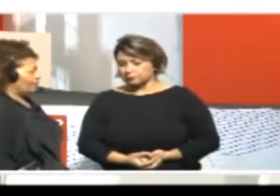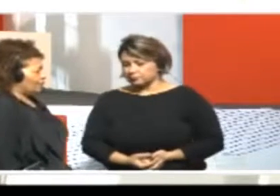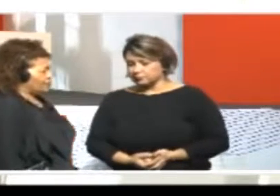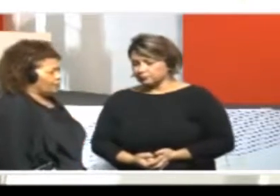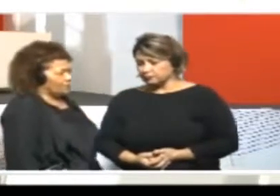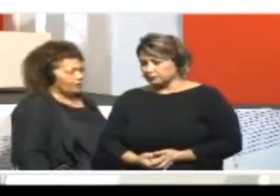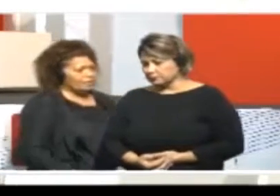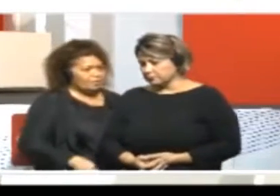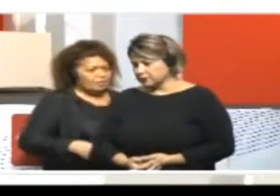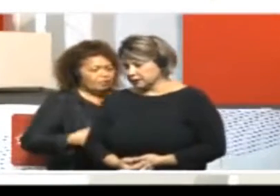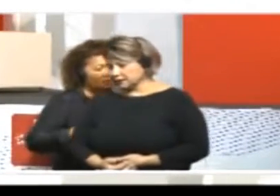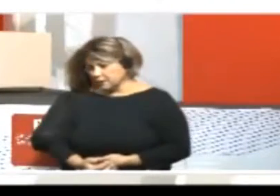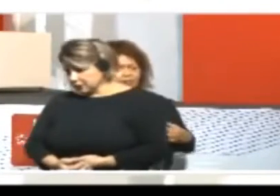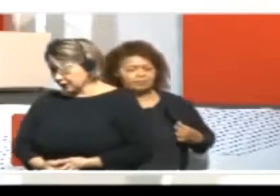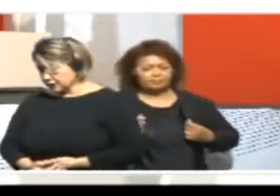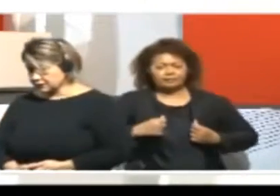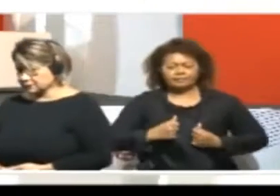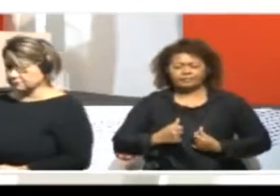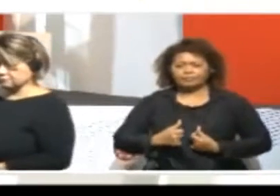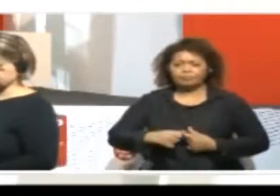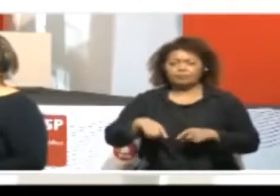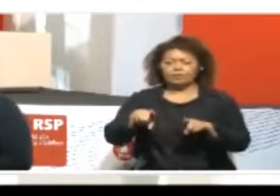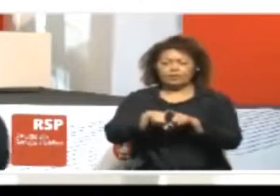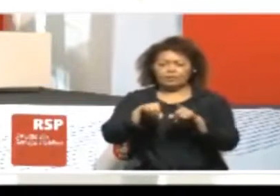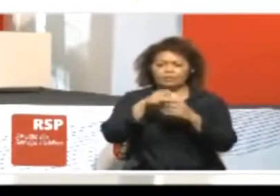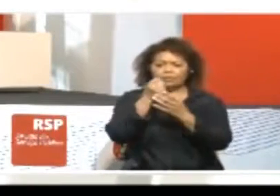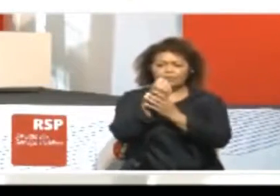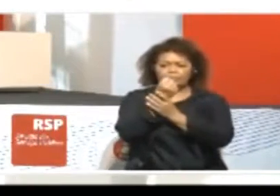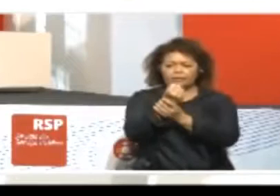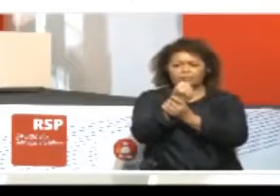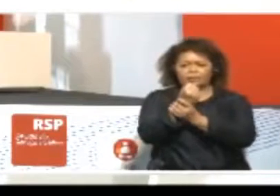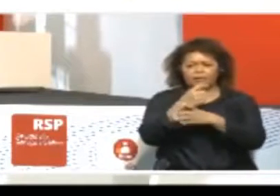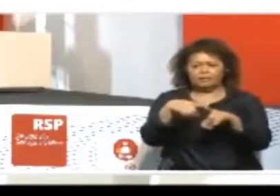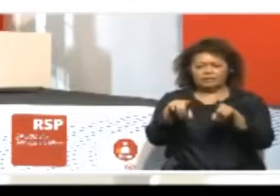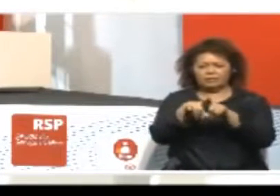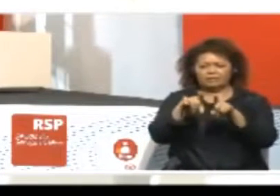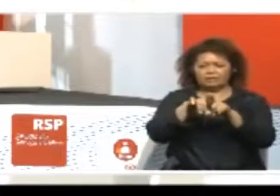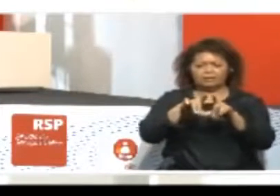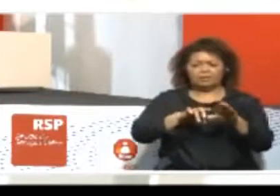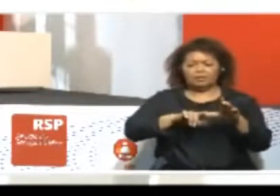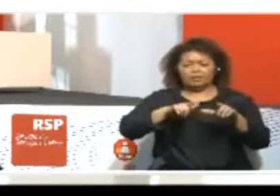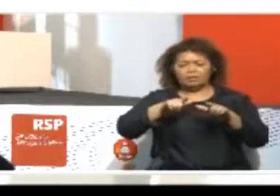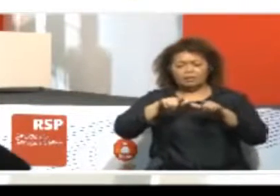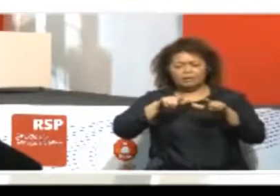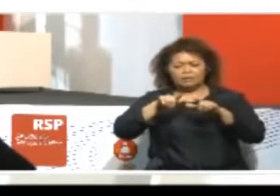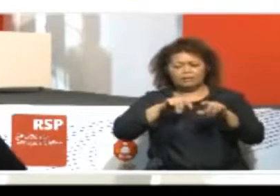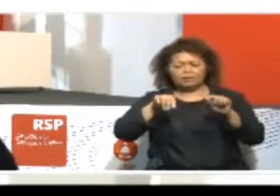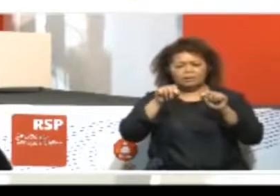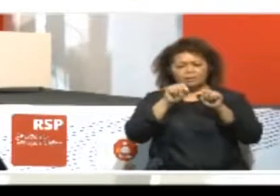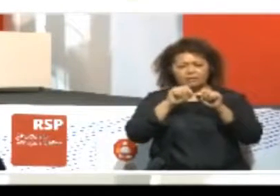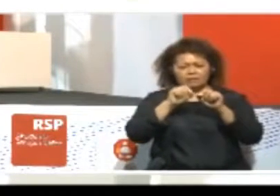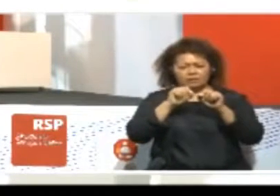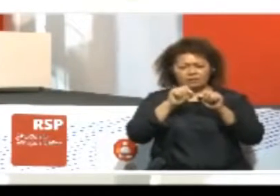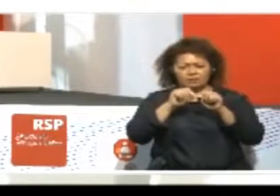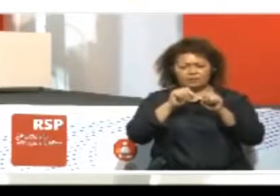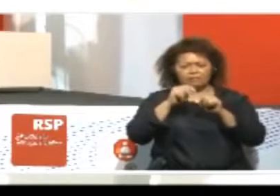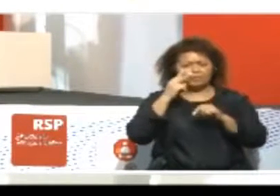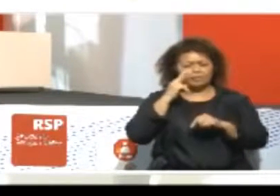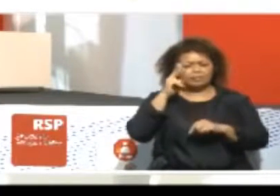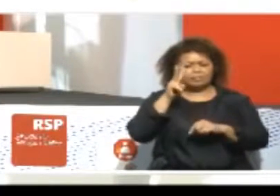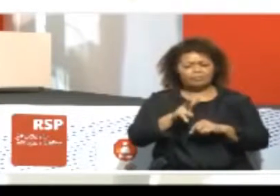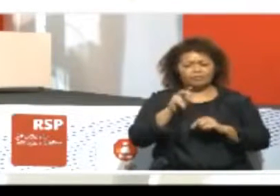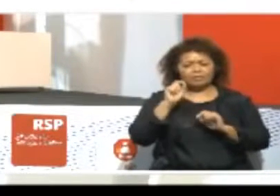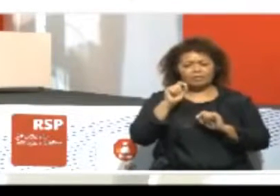auge entre los líderes. Entonces me puse a pensar qué país en Latinoamérica estaba en auge el asociativismo